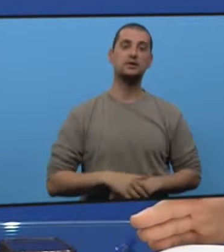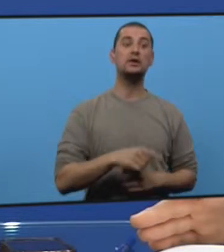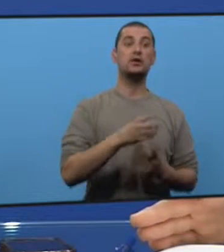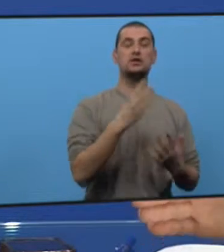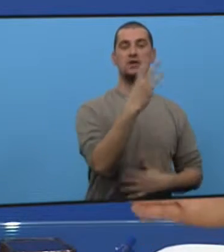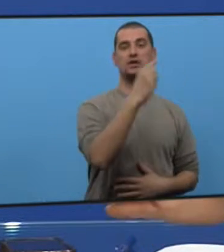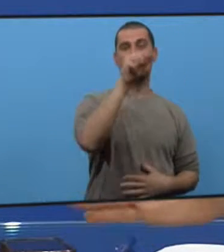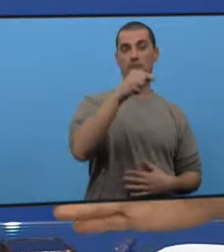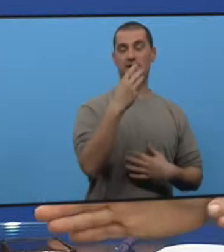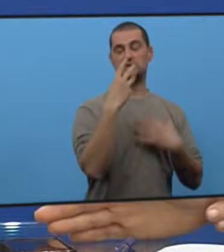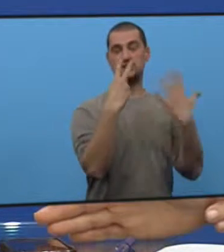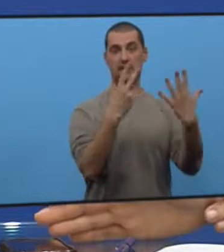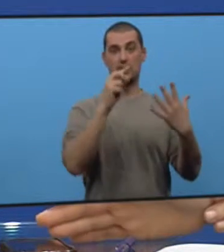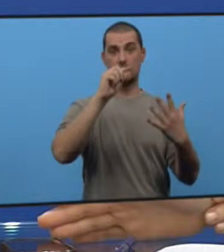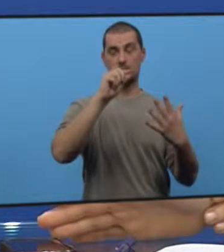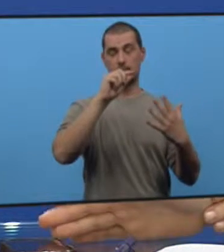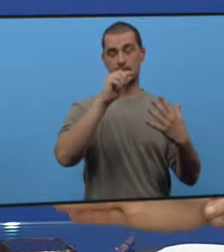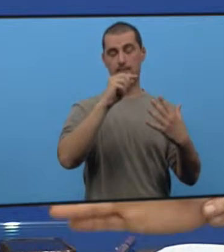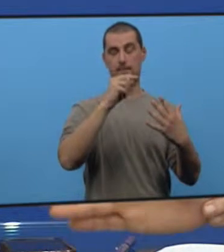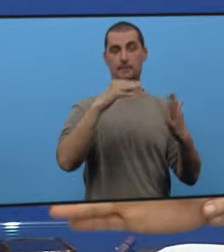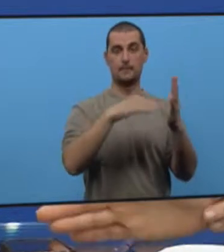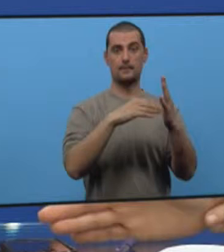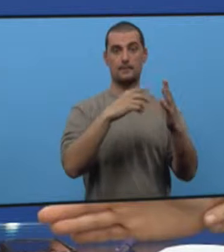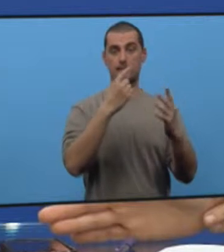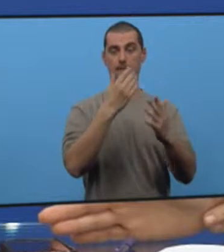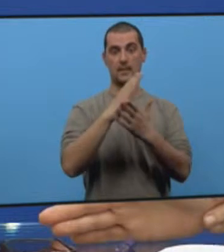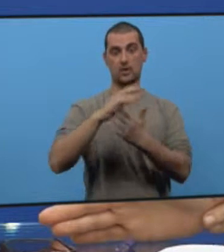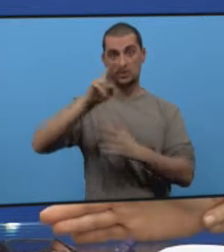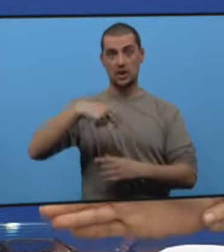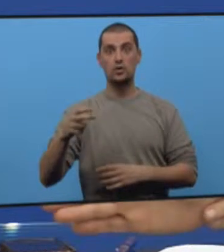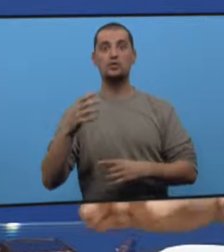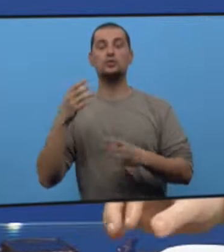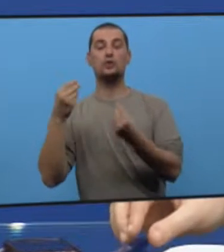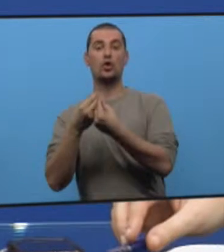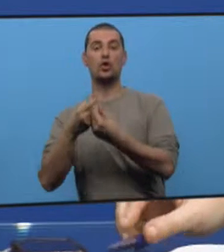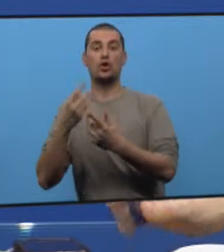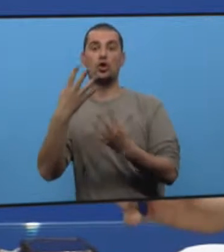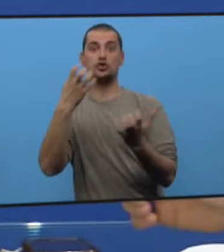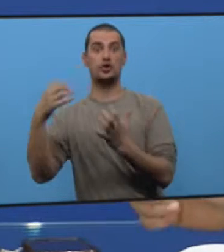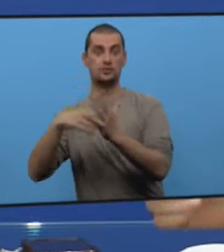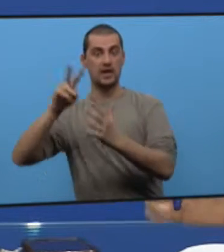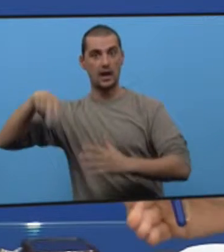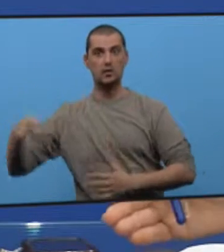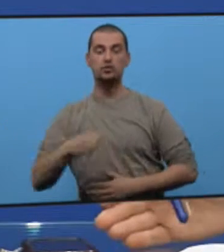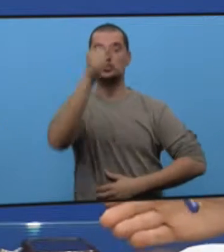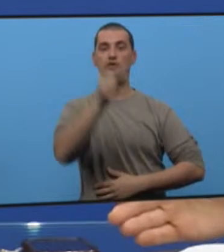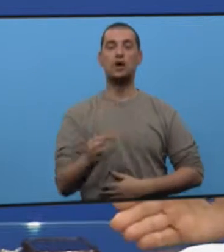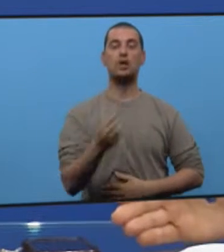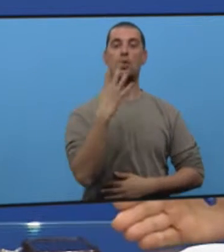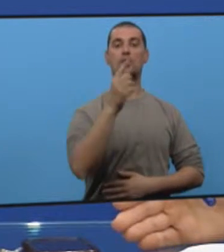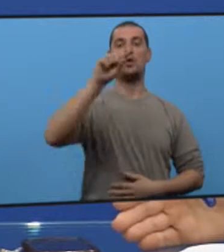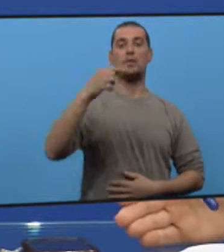3,7 millóns de euros máis os 800.000 euros que veñen das anualidades anteriores atrasadas, que chegarían a un total de